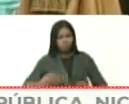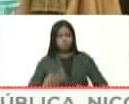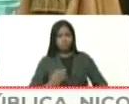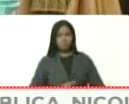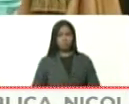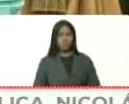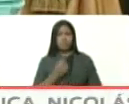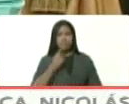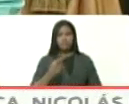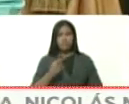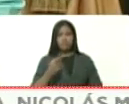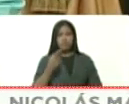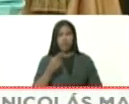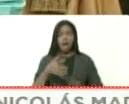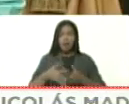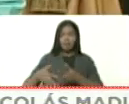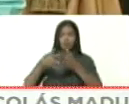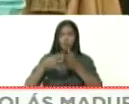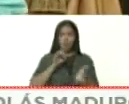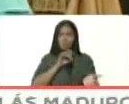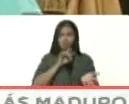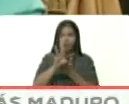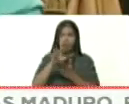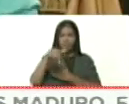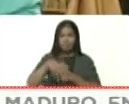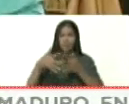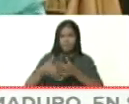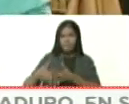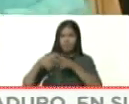y decirle a los imperios, fuera de aquí imperio,